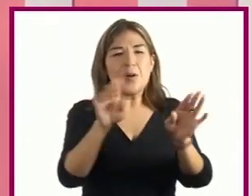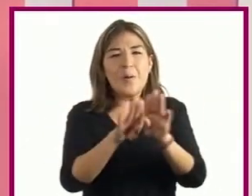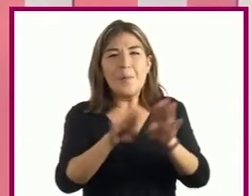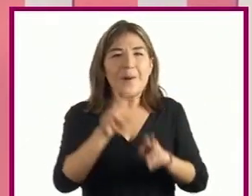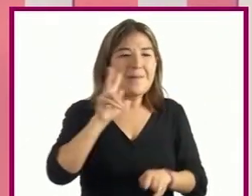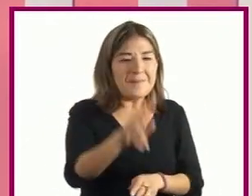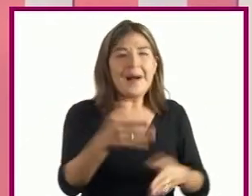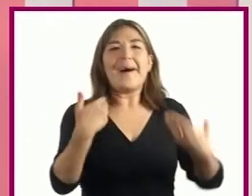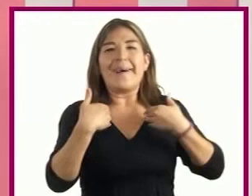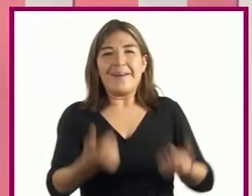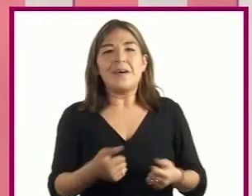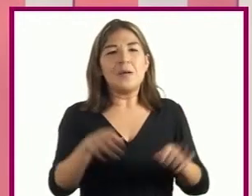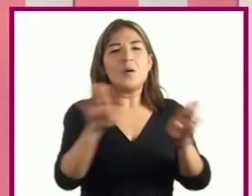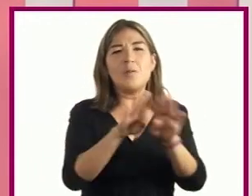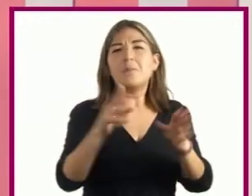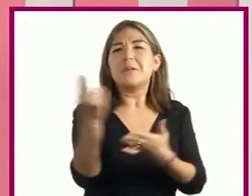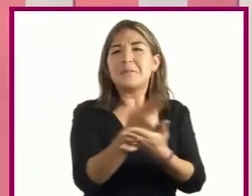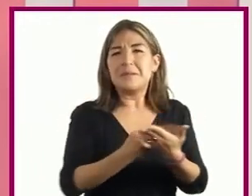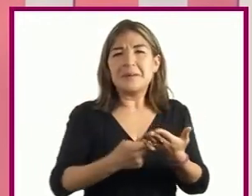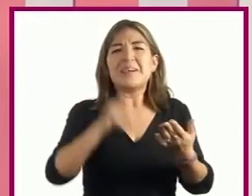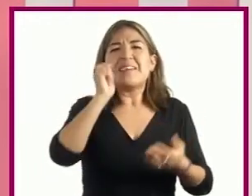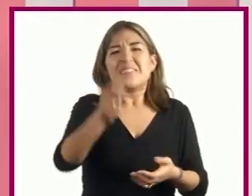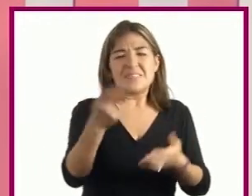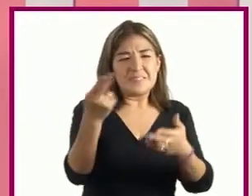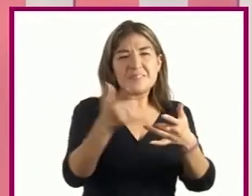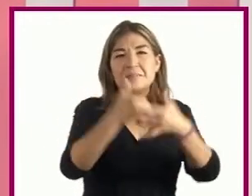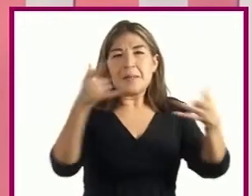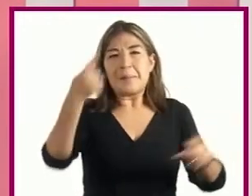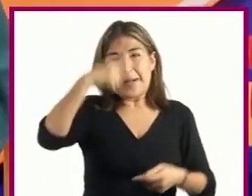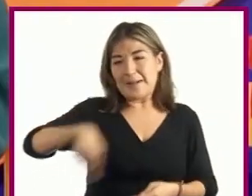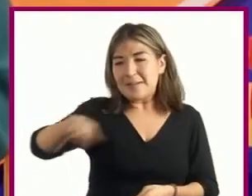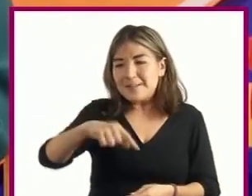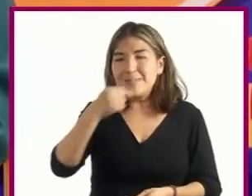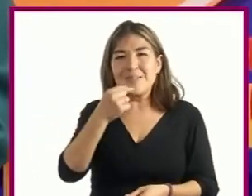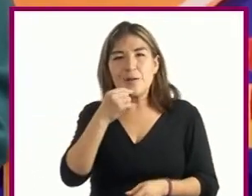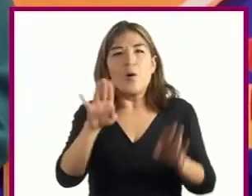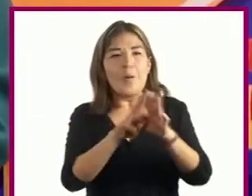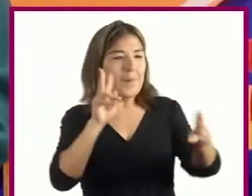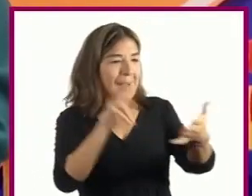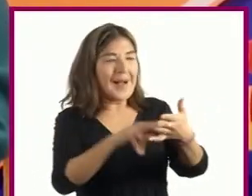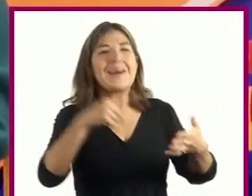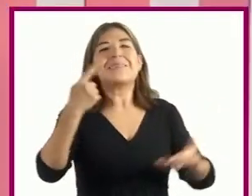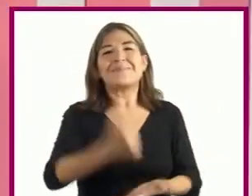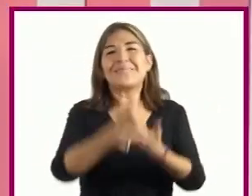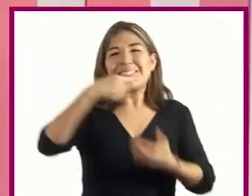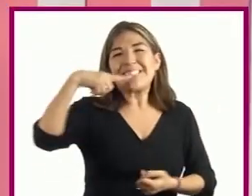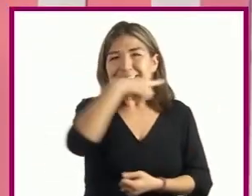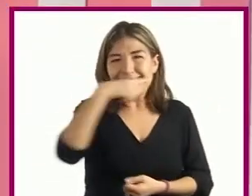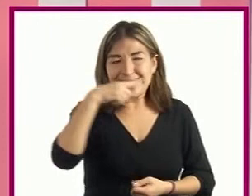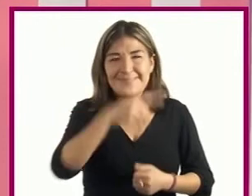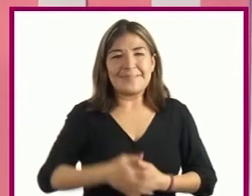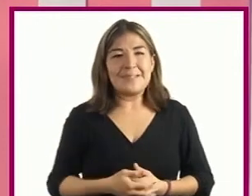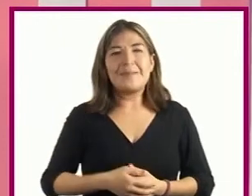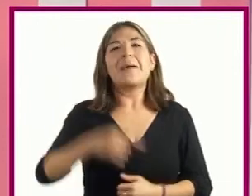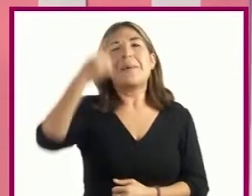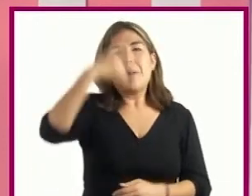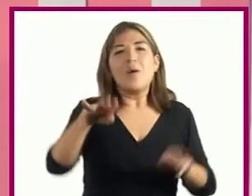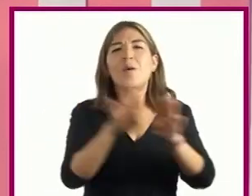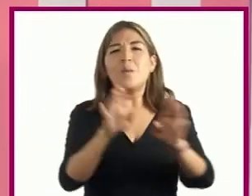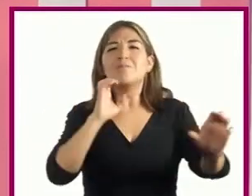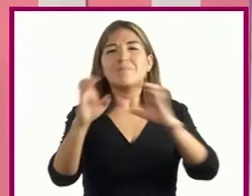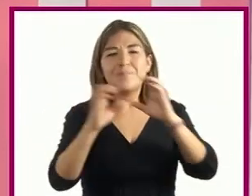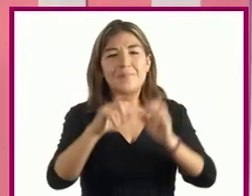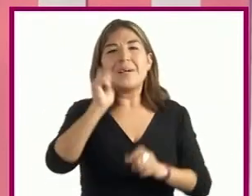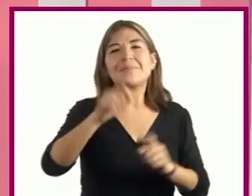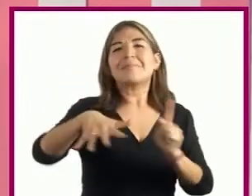didáctico. Podríamos hacer una historieta que le ayudara a los niños a lavarse los dientes, por ejemplo. Los espacios nos ayudan a comunicar